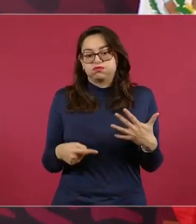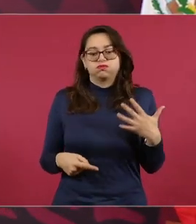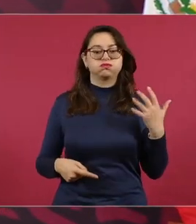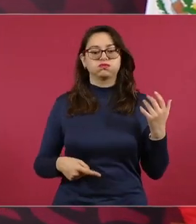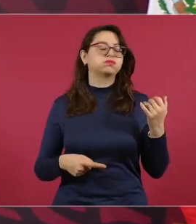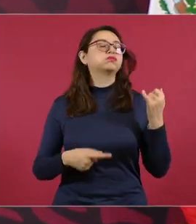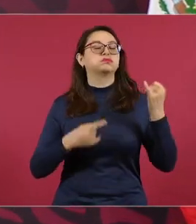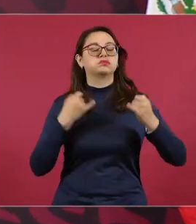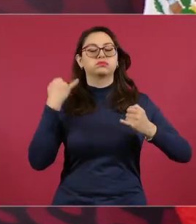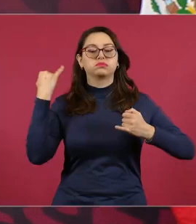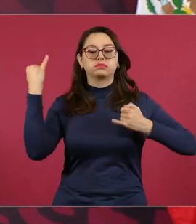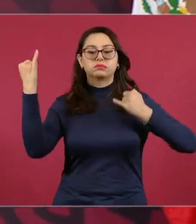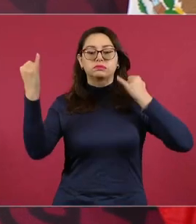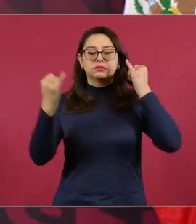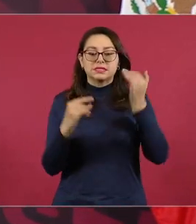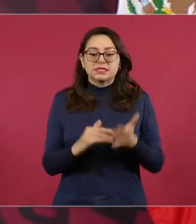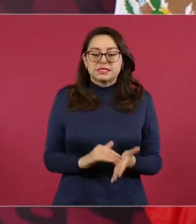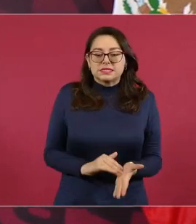mil